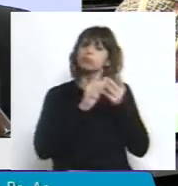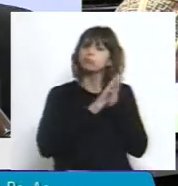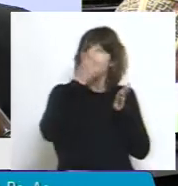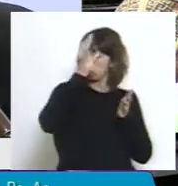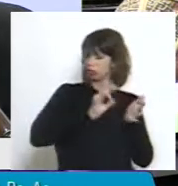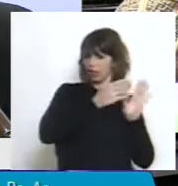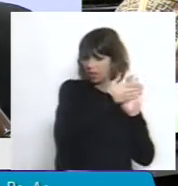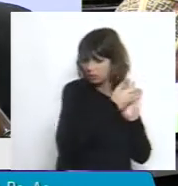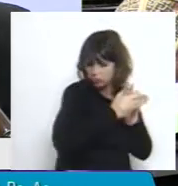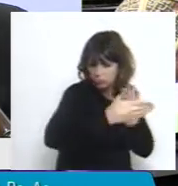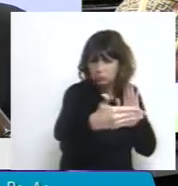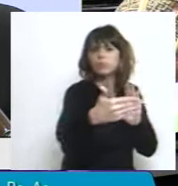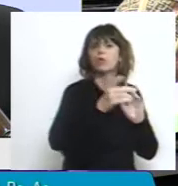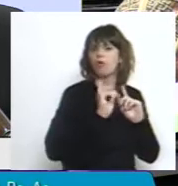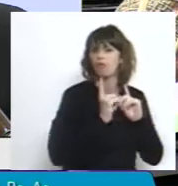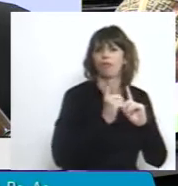escenario absolutamente